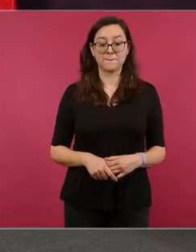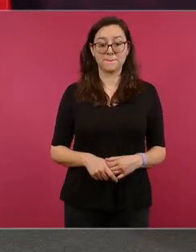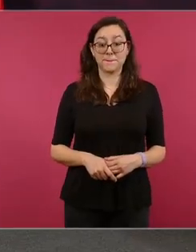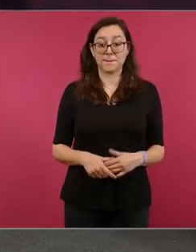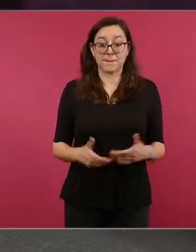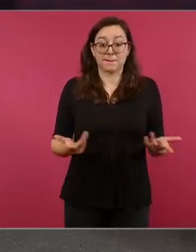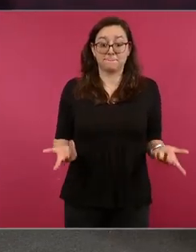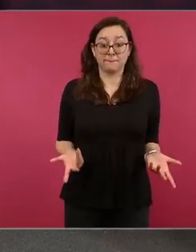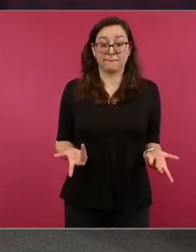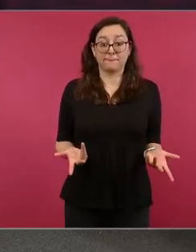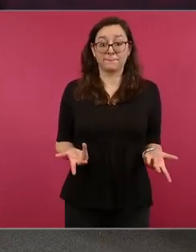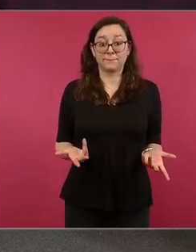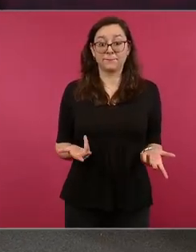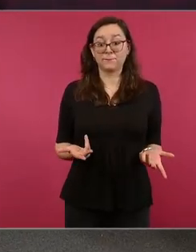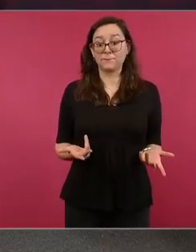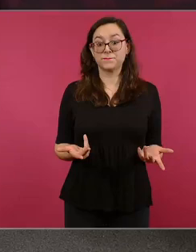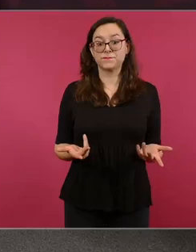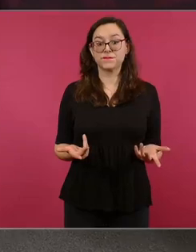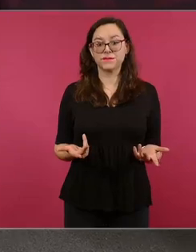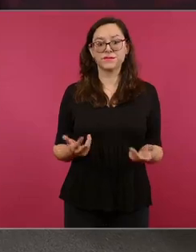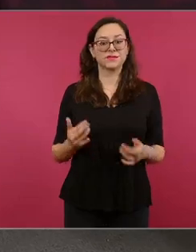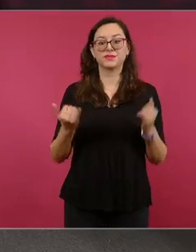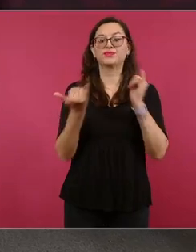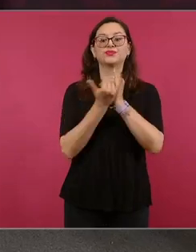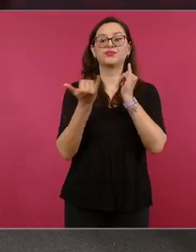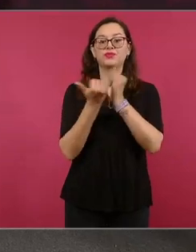el personaje de Héctor Suárez.